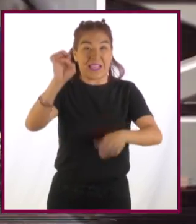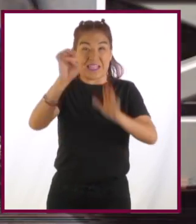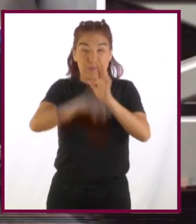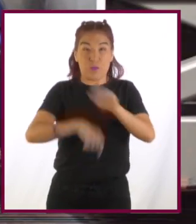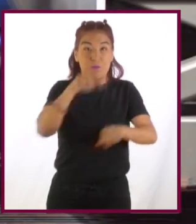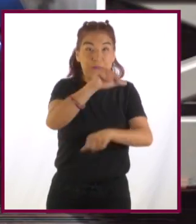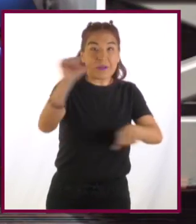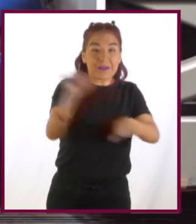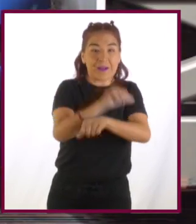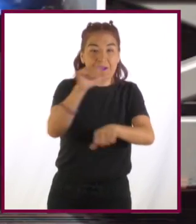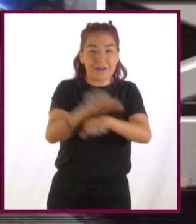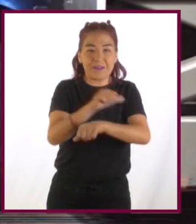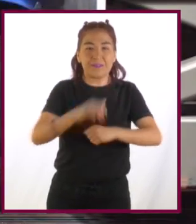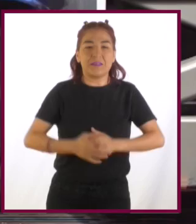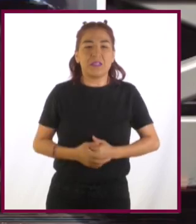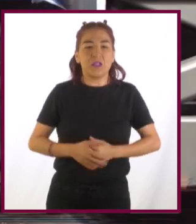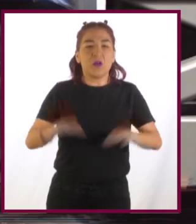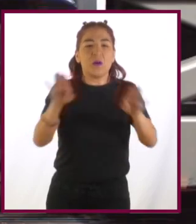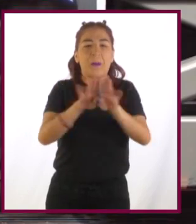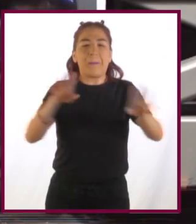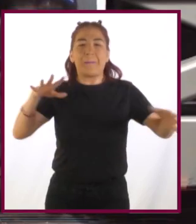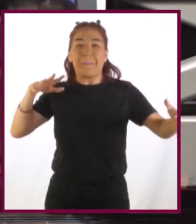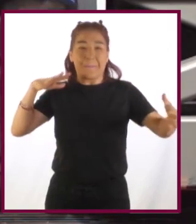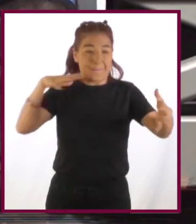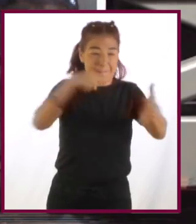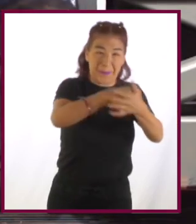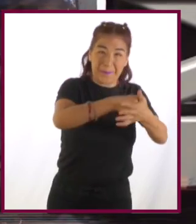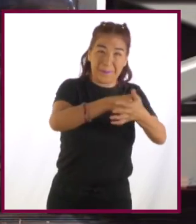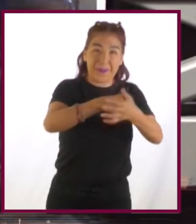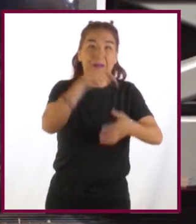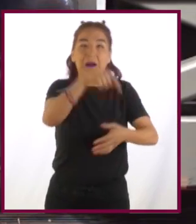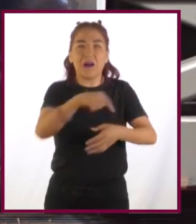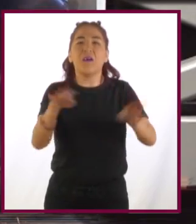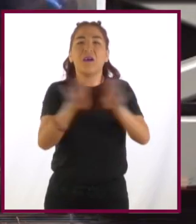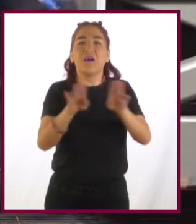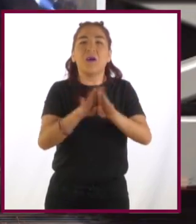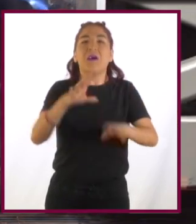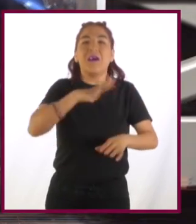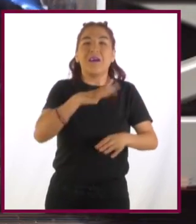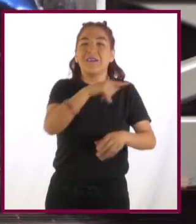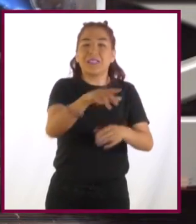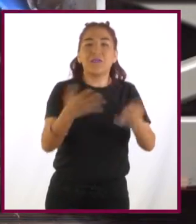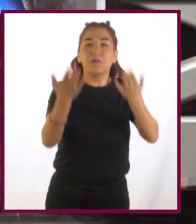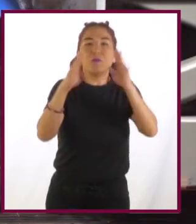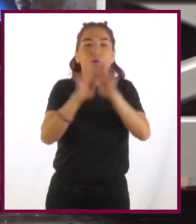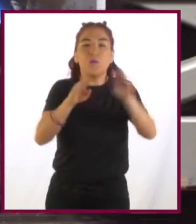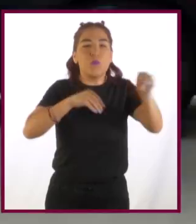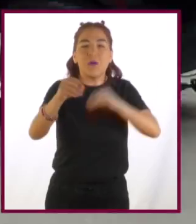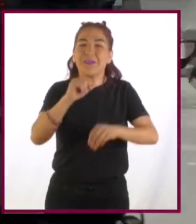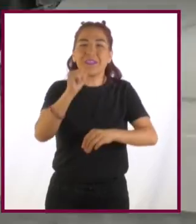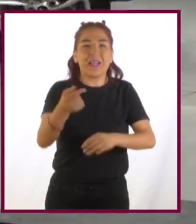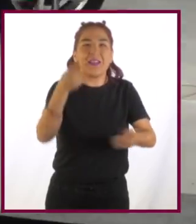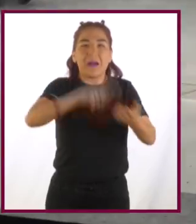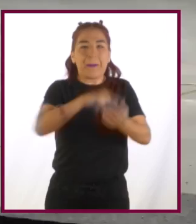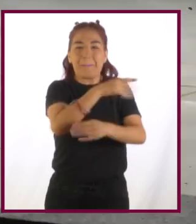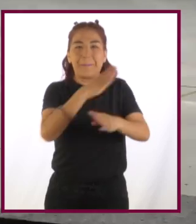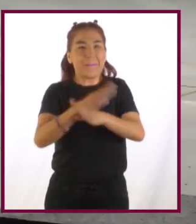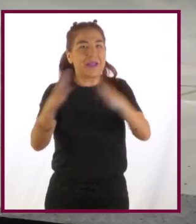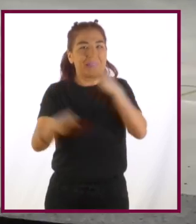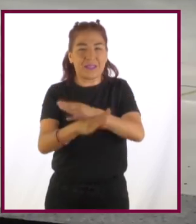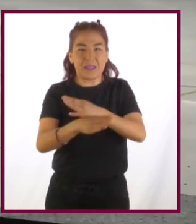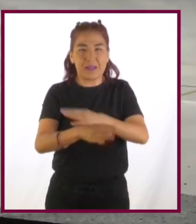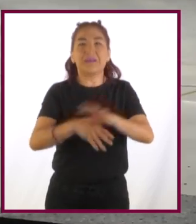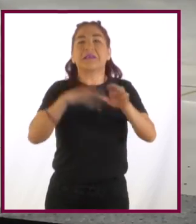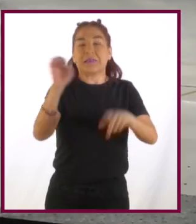una estructura de un auto que va a impactarse, tengo que considerar la parte no lineal del